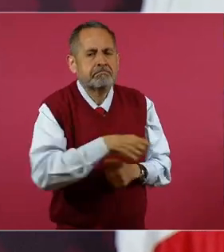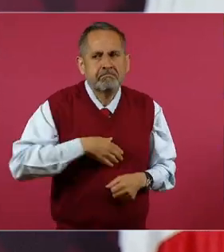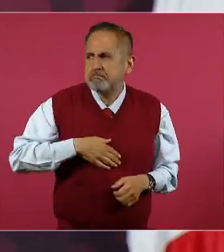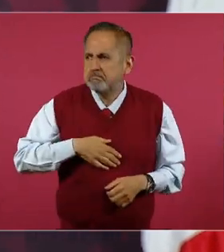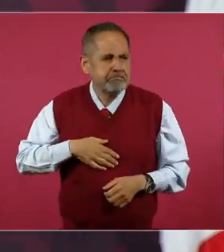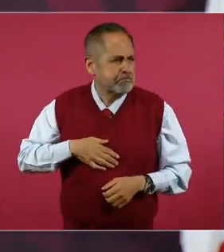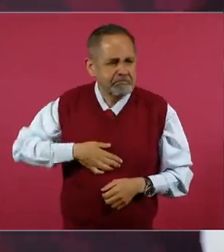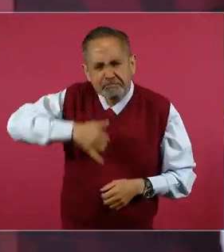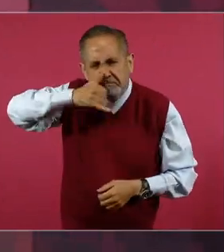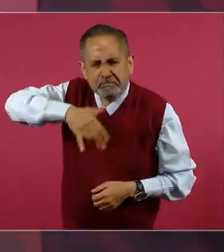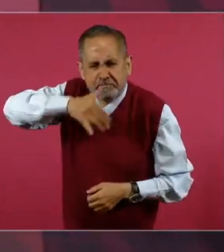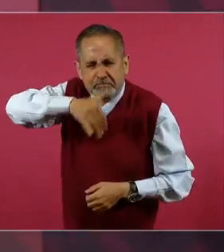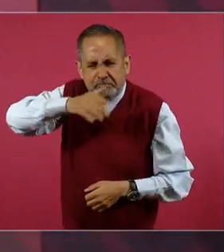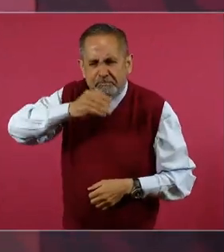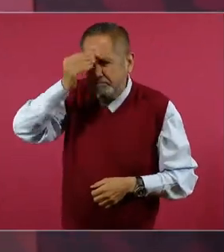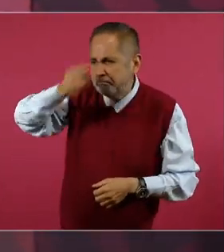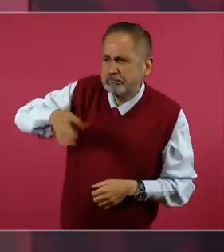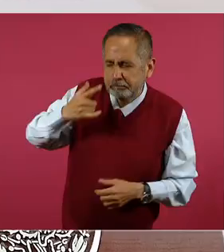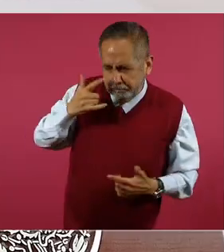provocadores,